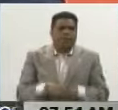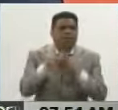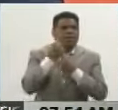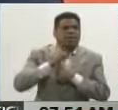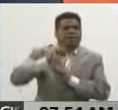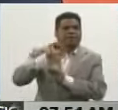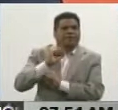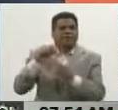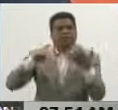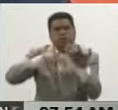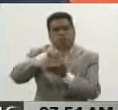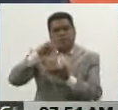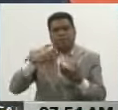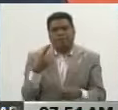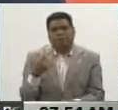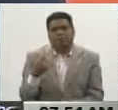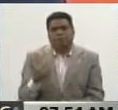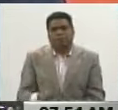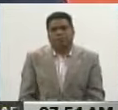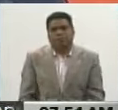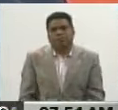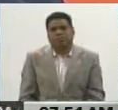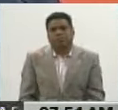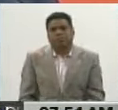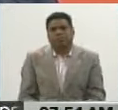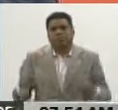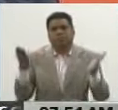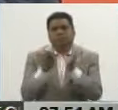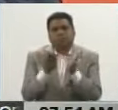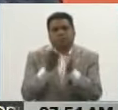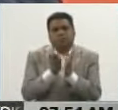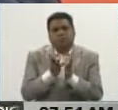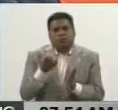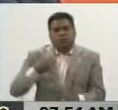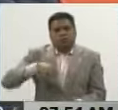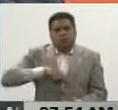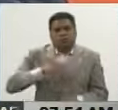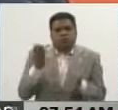de la guerra económica. En educación, nosotros tenemos las escuelas